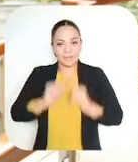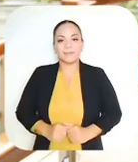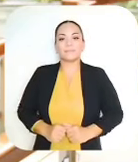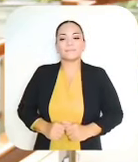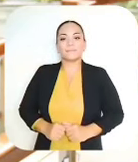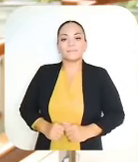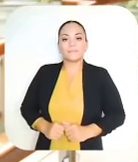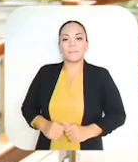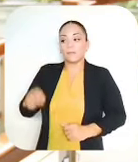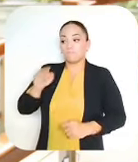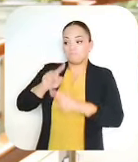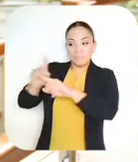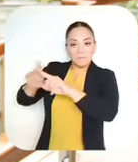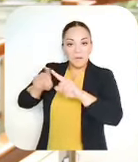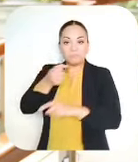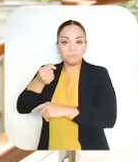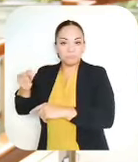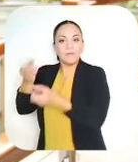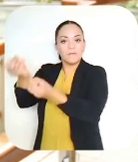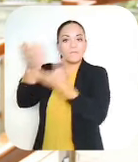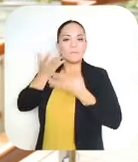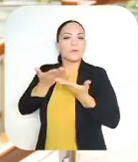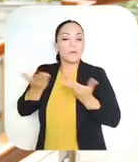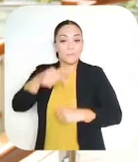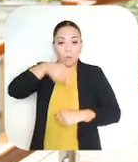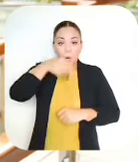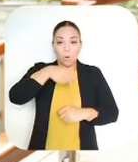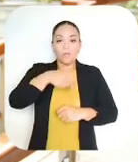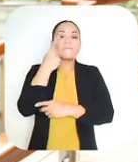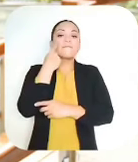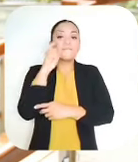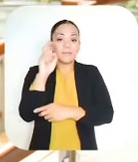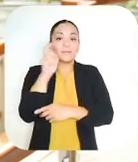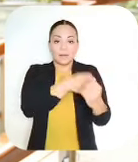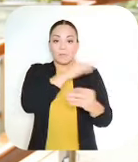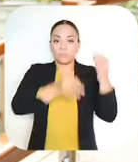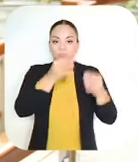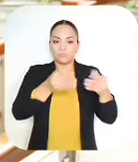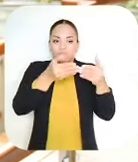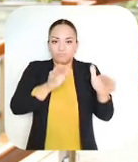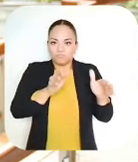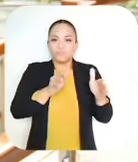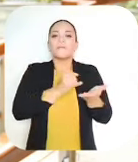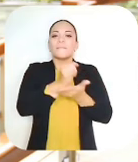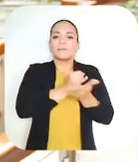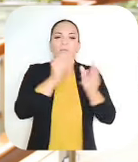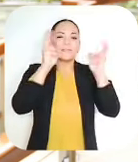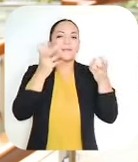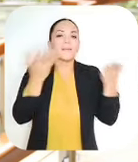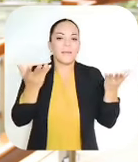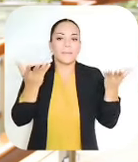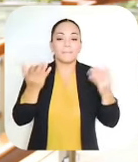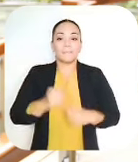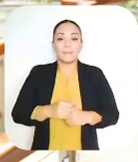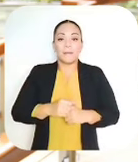Buenas tardes. Hemos sido informados por medios de comunicación que el día de hoy la Fiscalía General de la República abrió una investigación